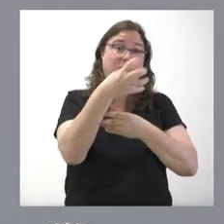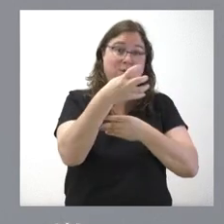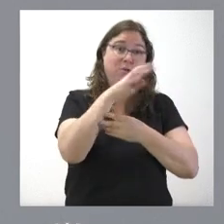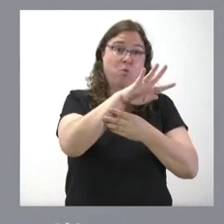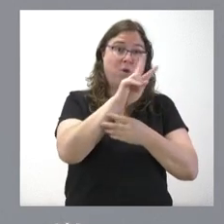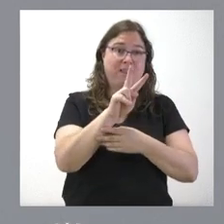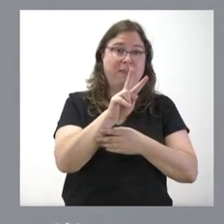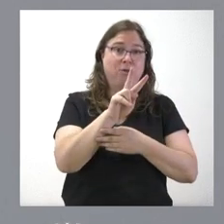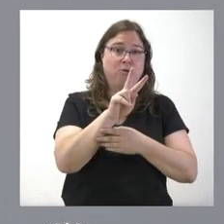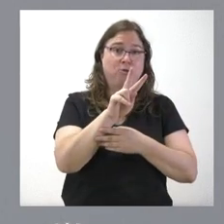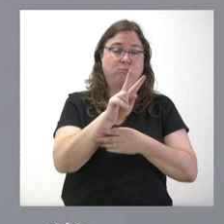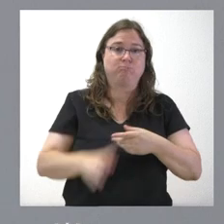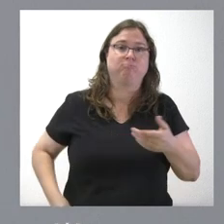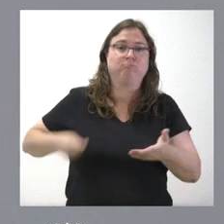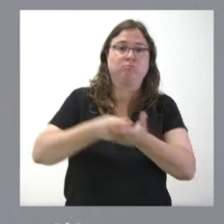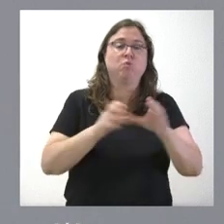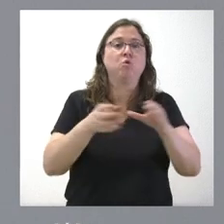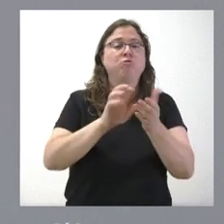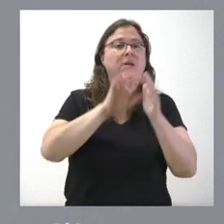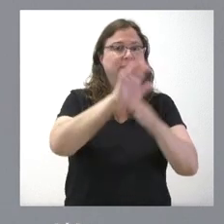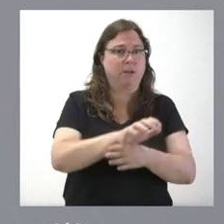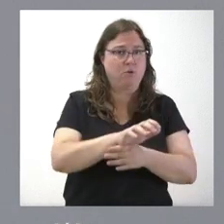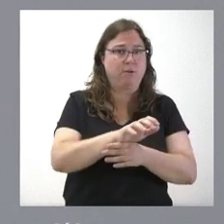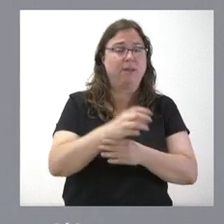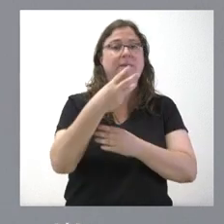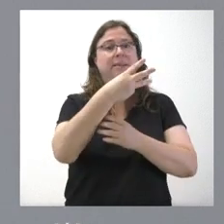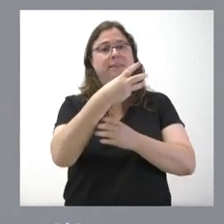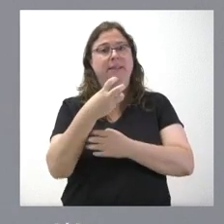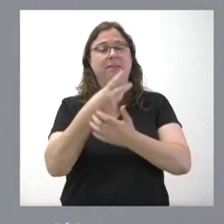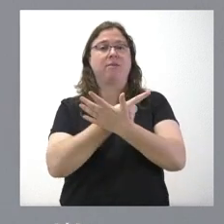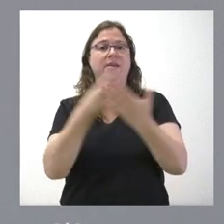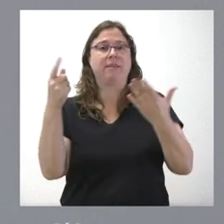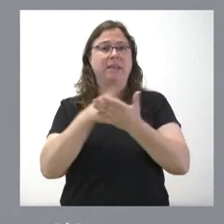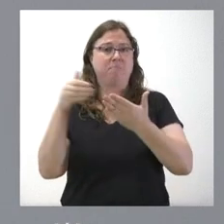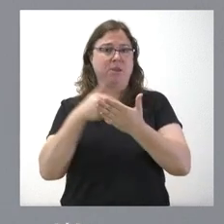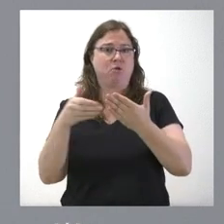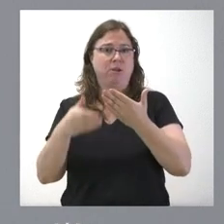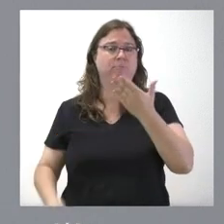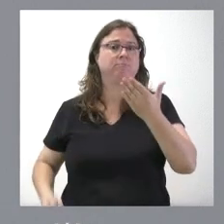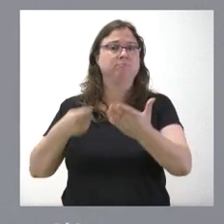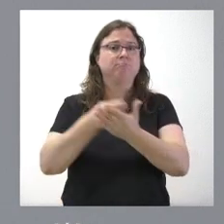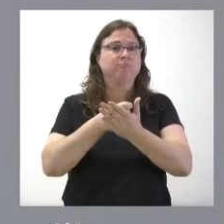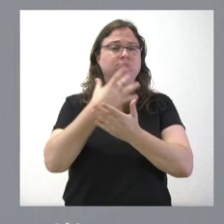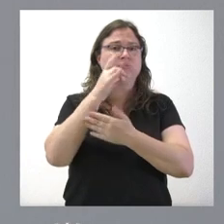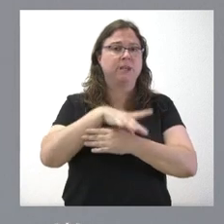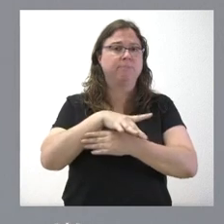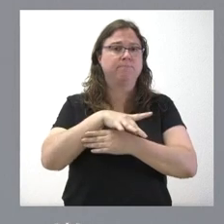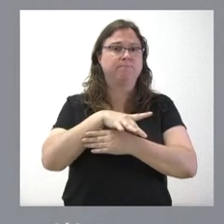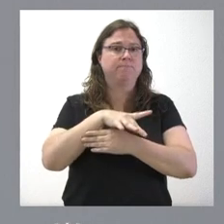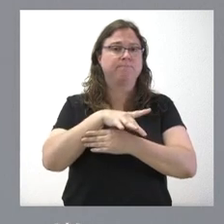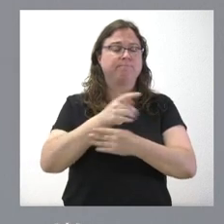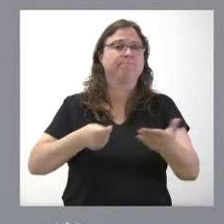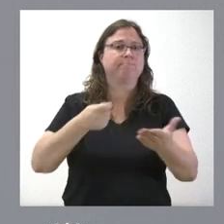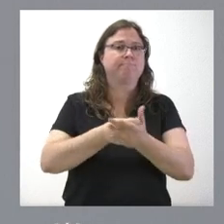millones aportados por la junta de Castilla León y 316 millones corresponden a las